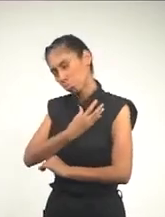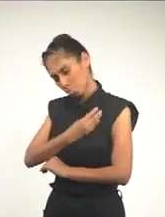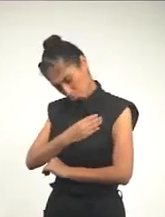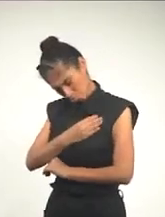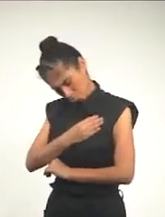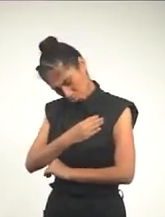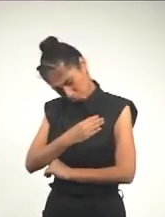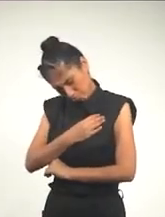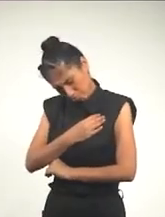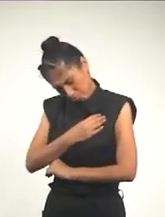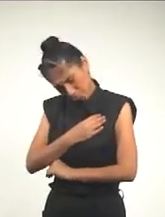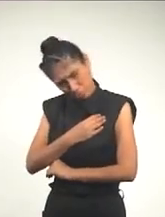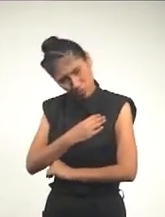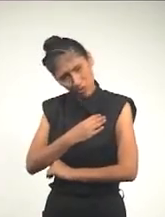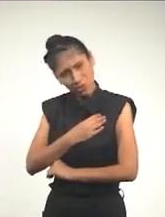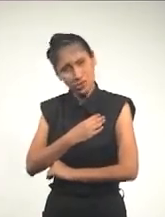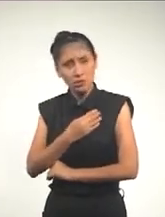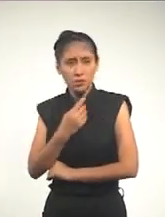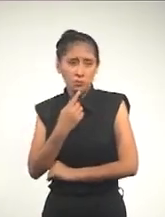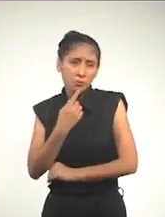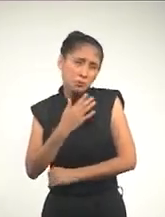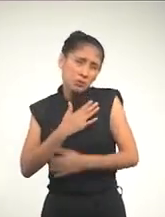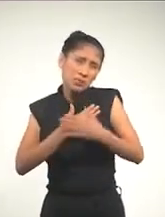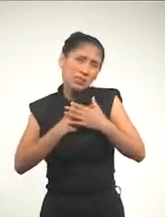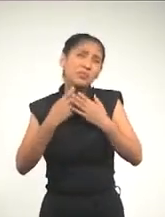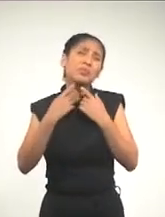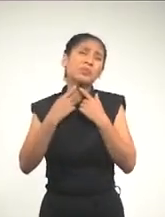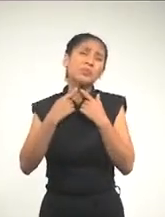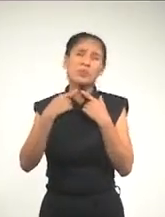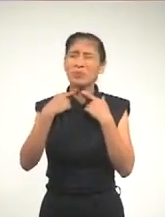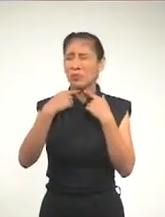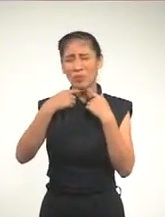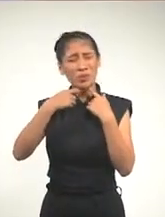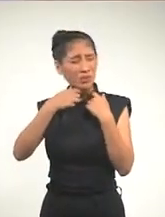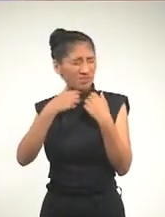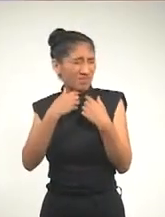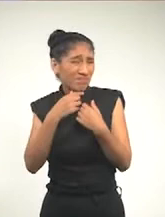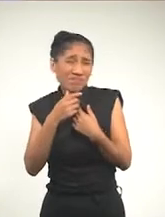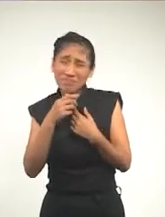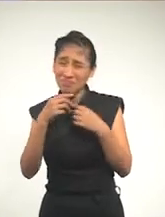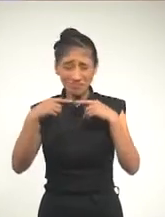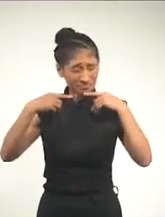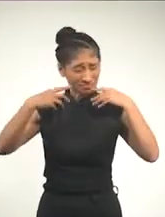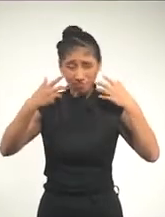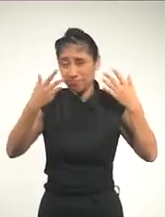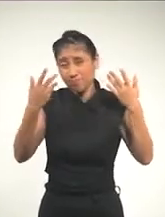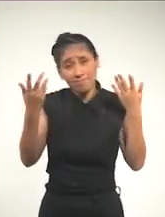triste y se me hace aquí como un nudo en la garganta.